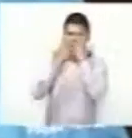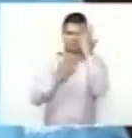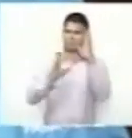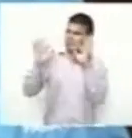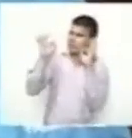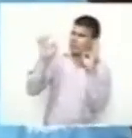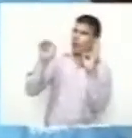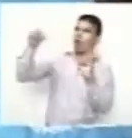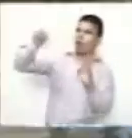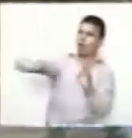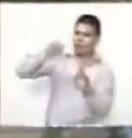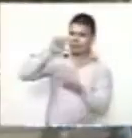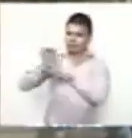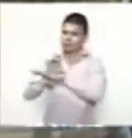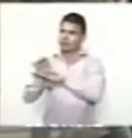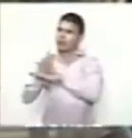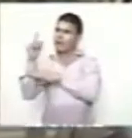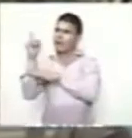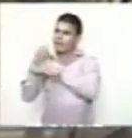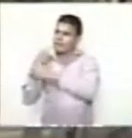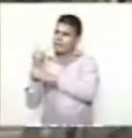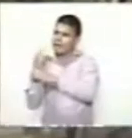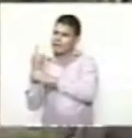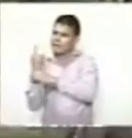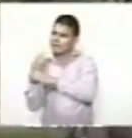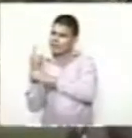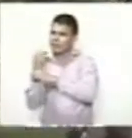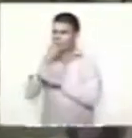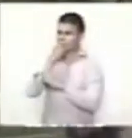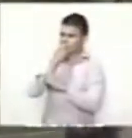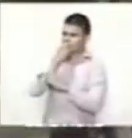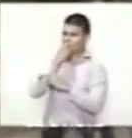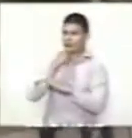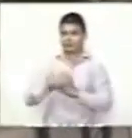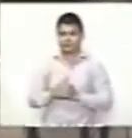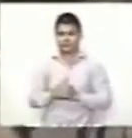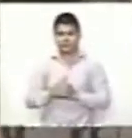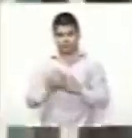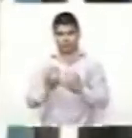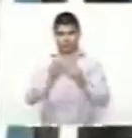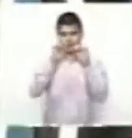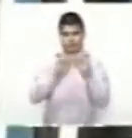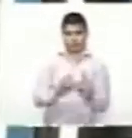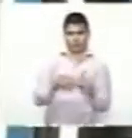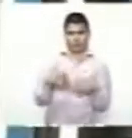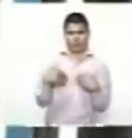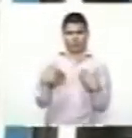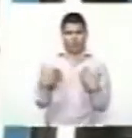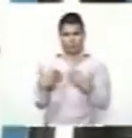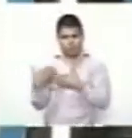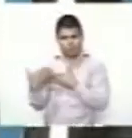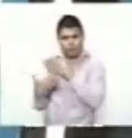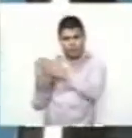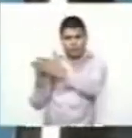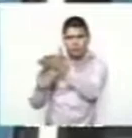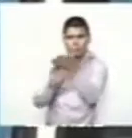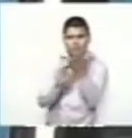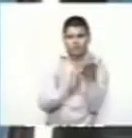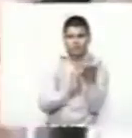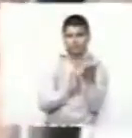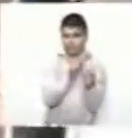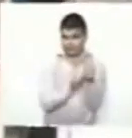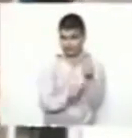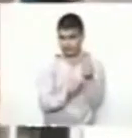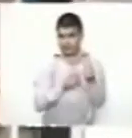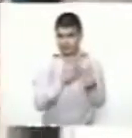un reconocimiento muy importante de la Secretaría de Ambiente lo que han venido haciendo, y esto permite obviamente tomar decisiones frente a cómo se va a actuar por parte de la Secretaría